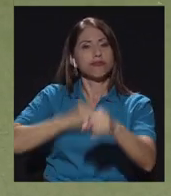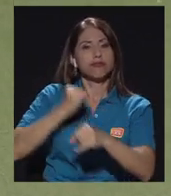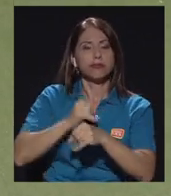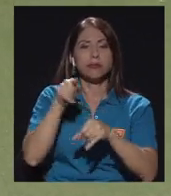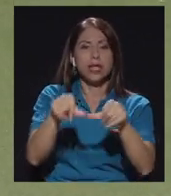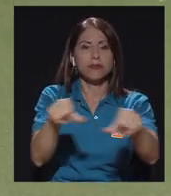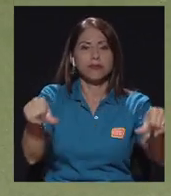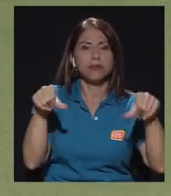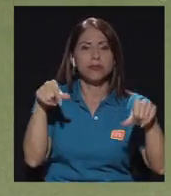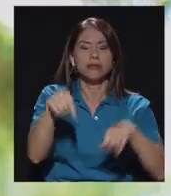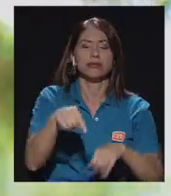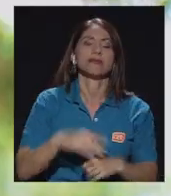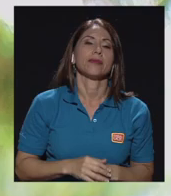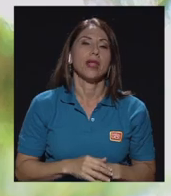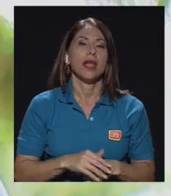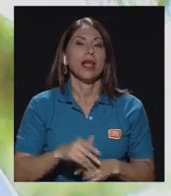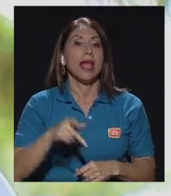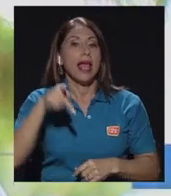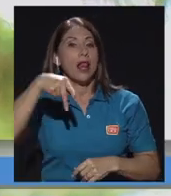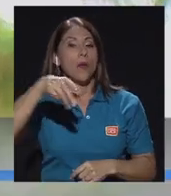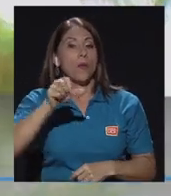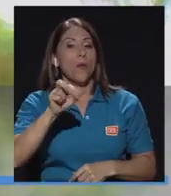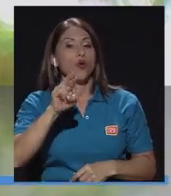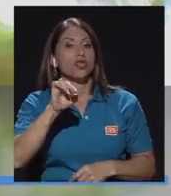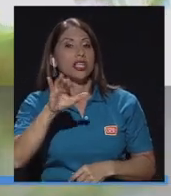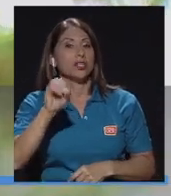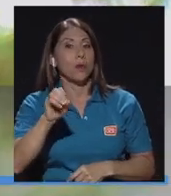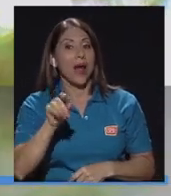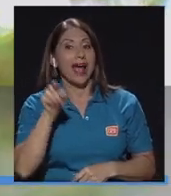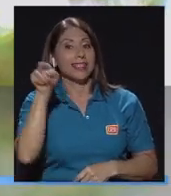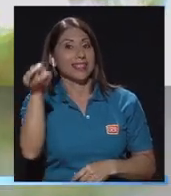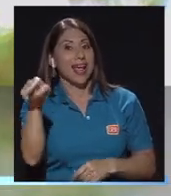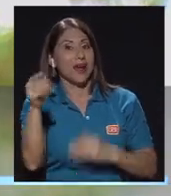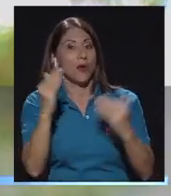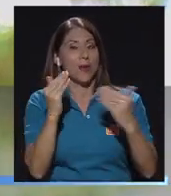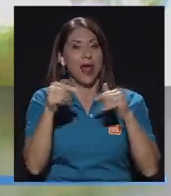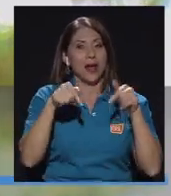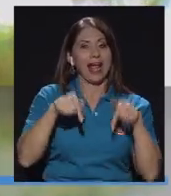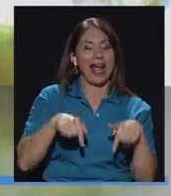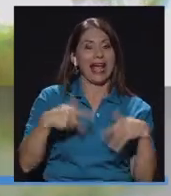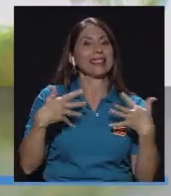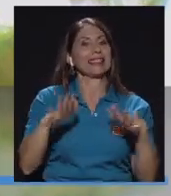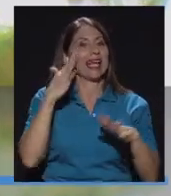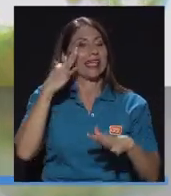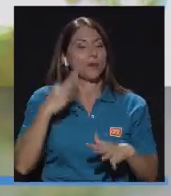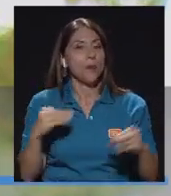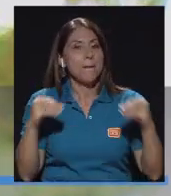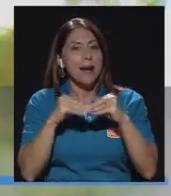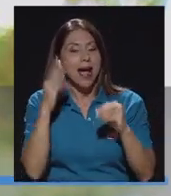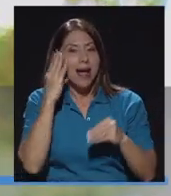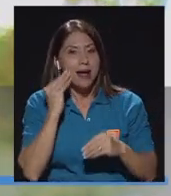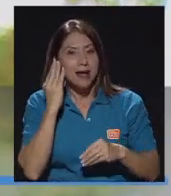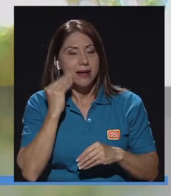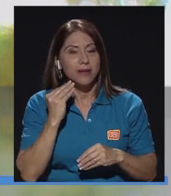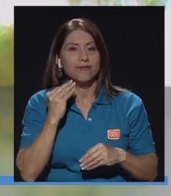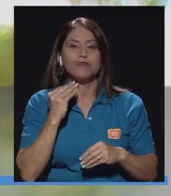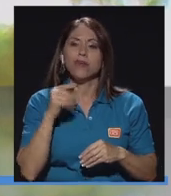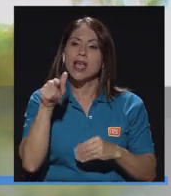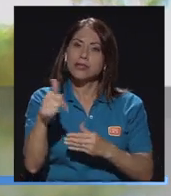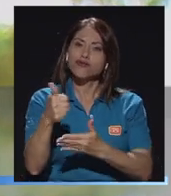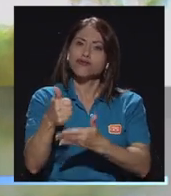El porrismo allá, comparado acá, yo creo que ya tienen como más experiencia y eso como que más bien les sirve a